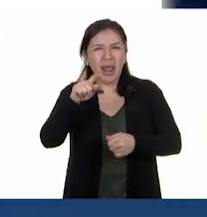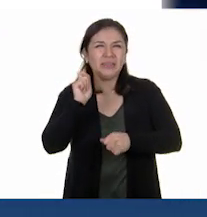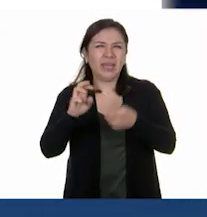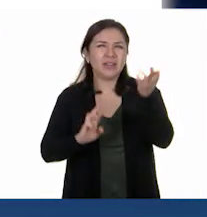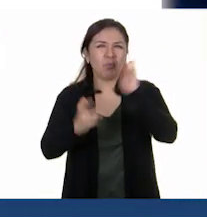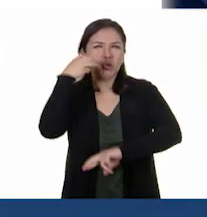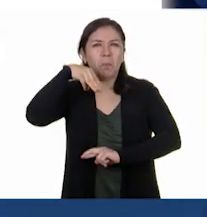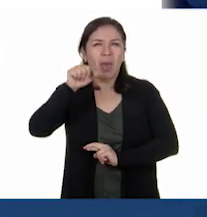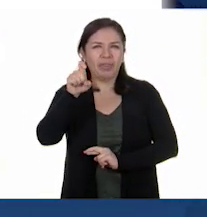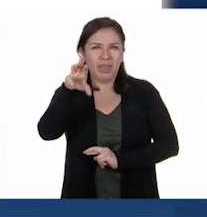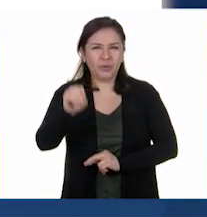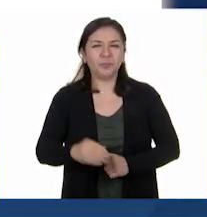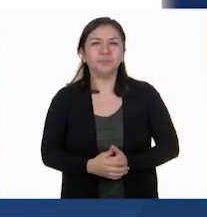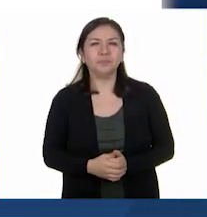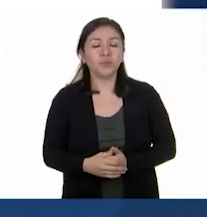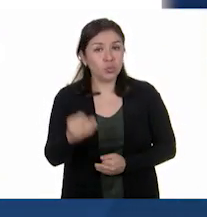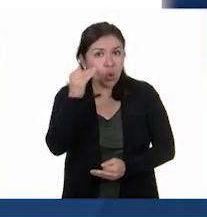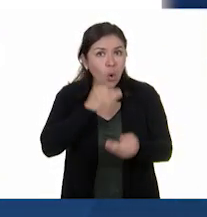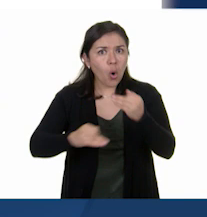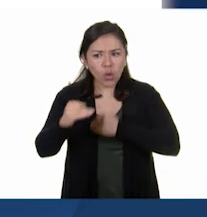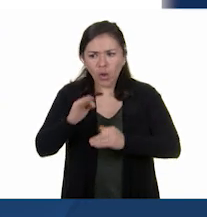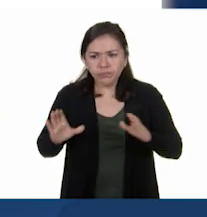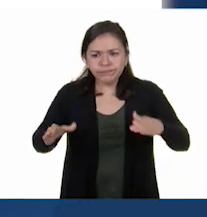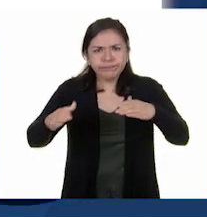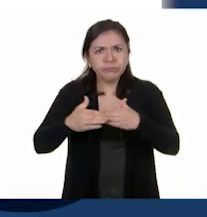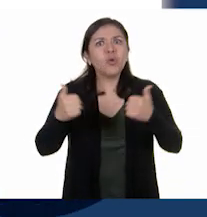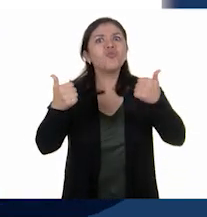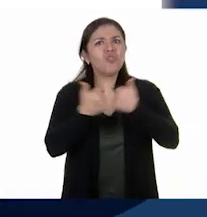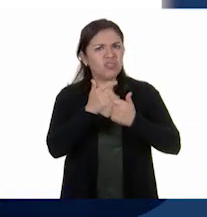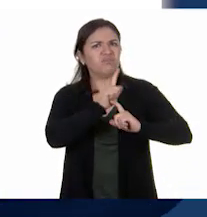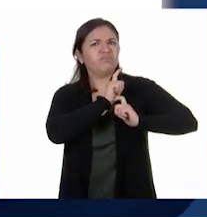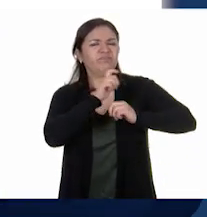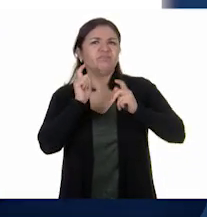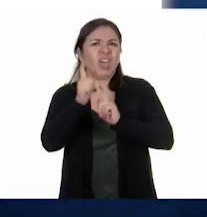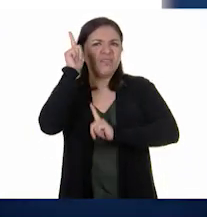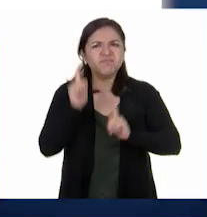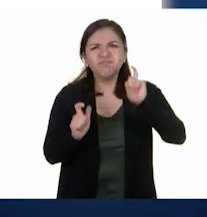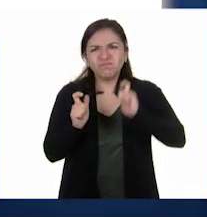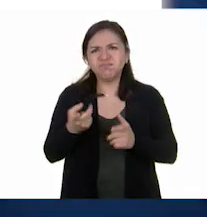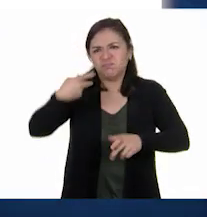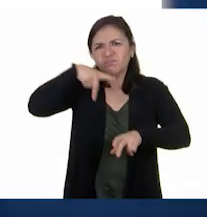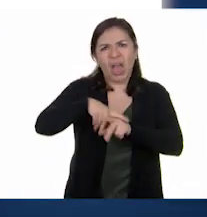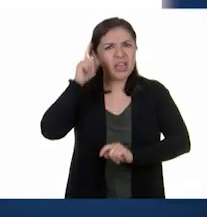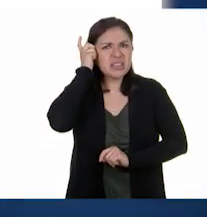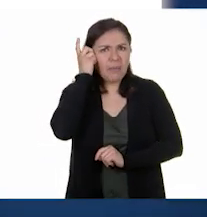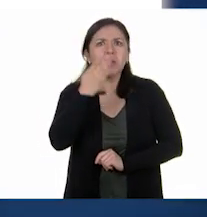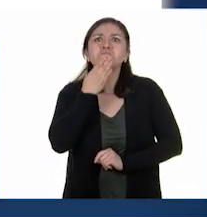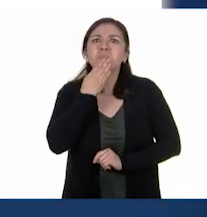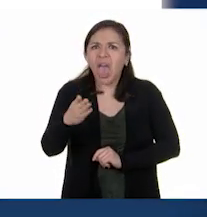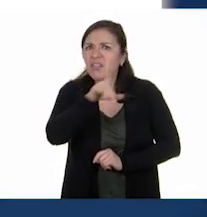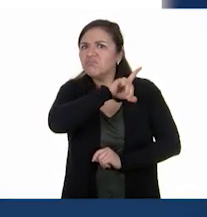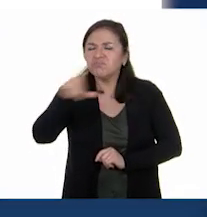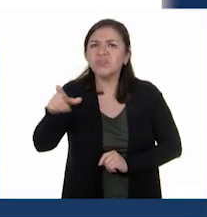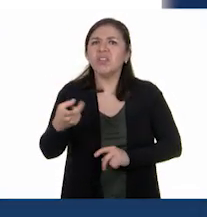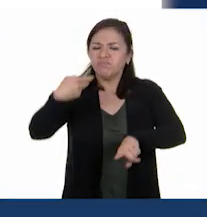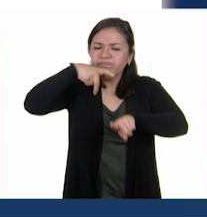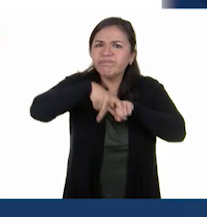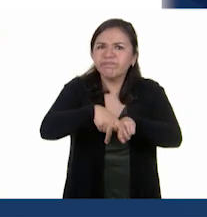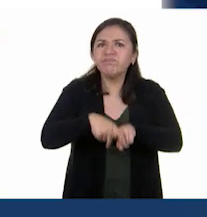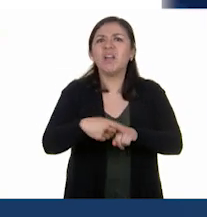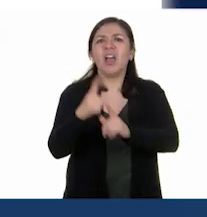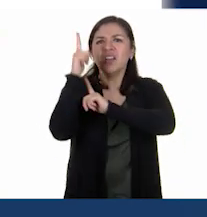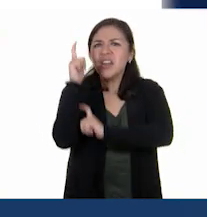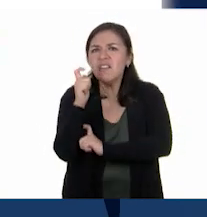Maderista. Todos estábamos perfectamente armados y montados. Eran buenos los caballos, las monturas, los rifles,